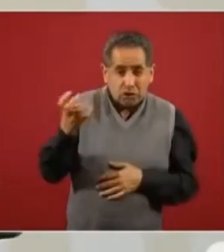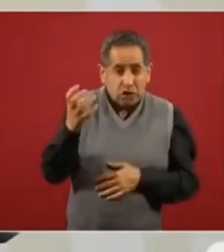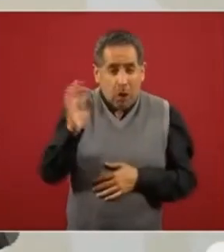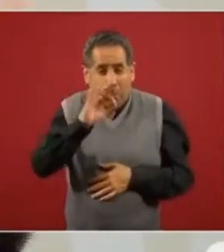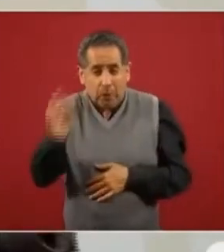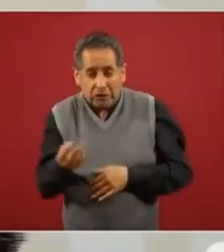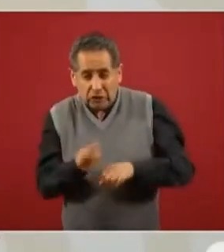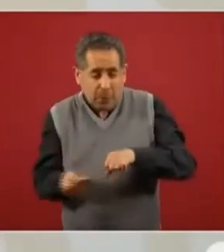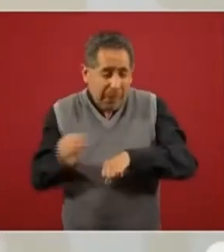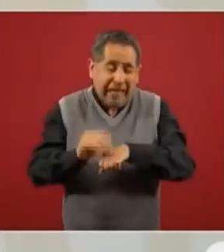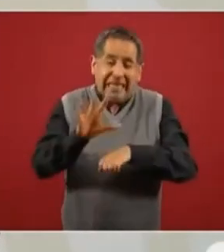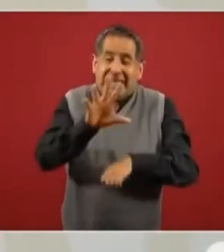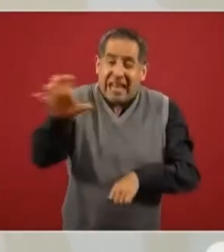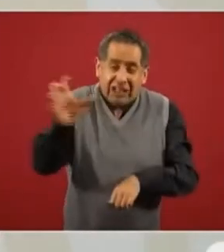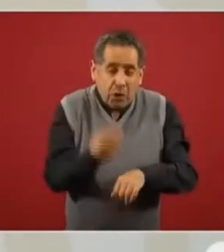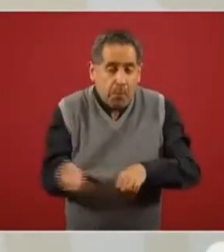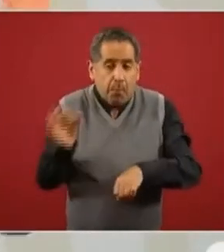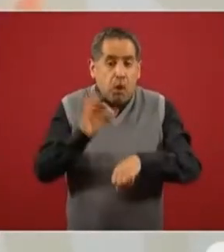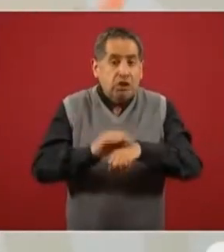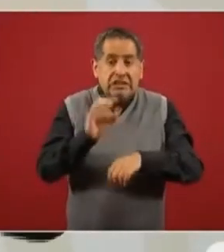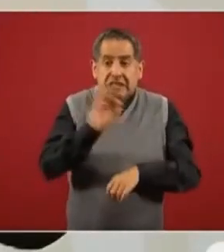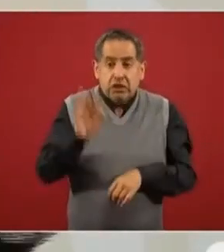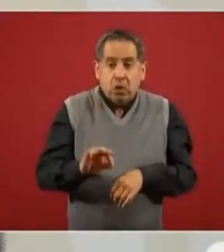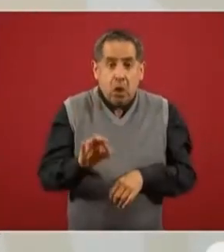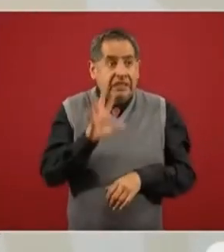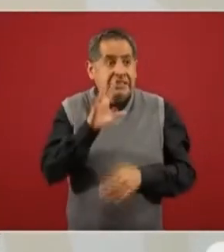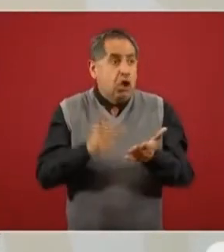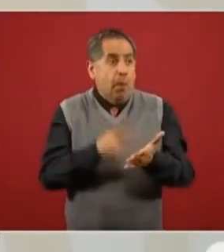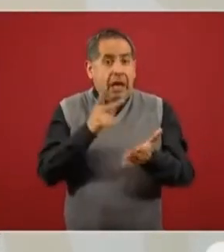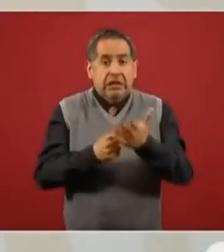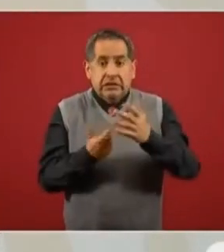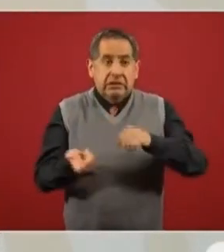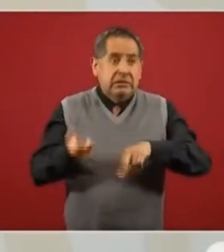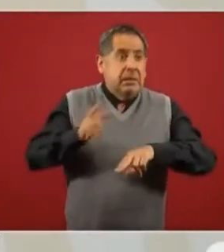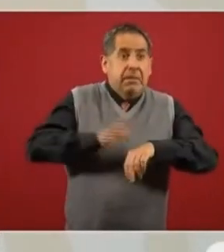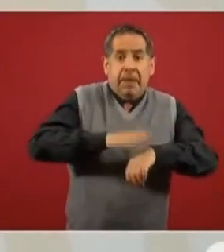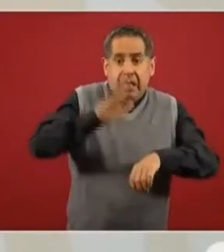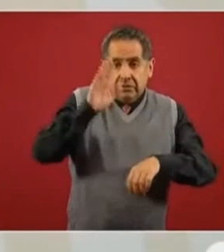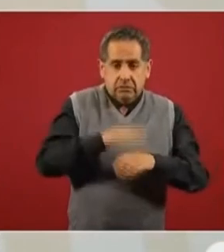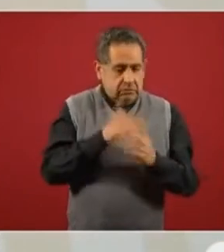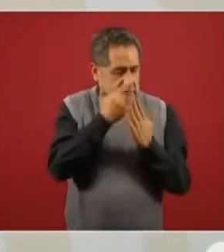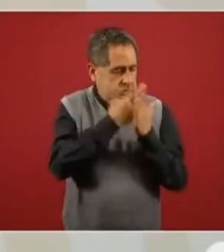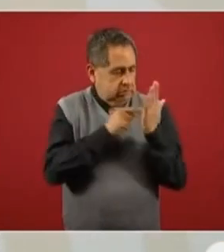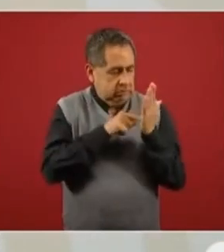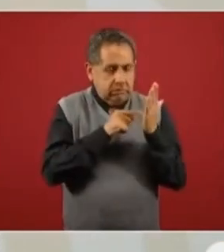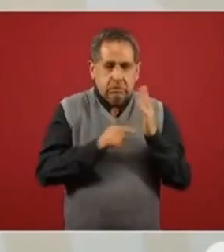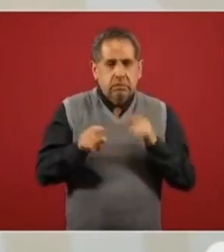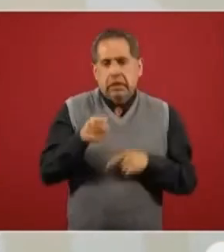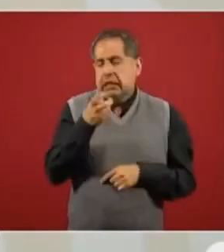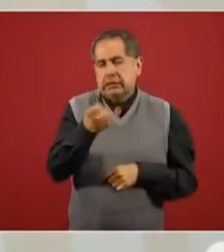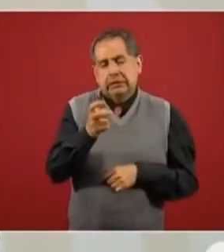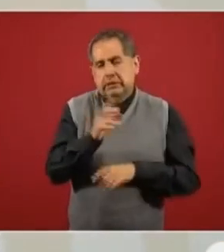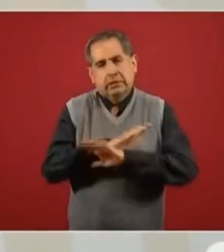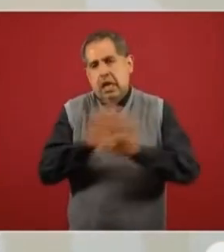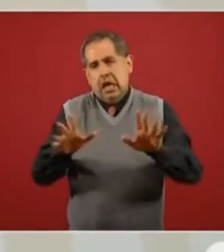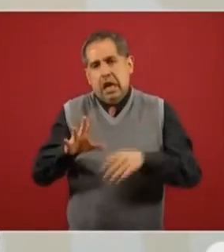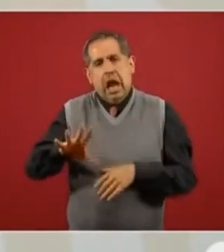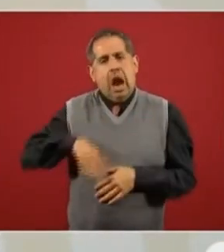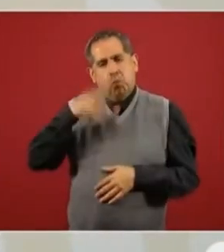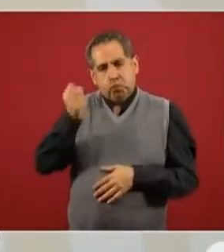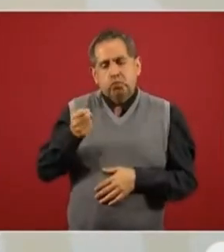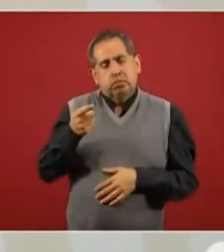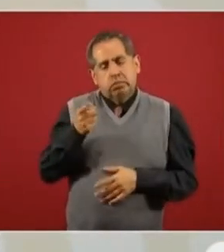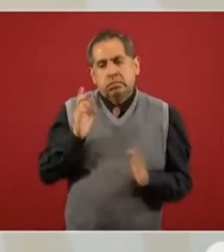300, 400%, 500%, es decir, 5 veces el precio listado, esos definitivamente ya son un